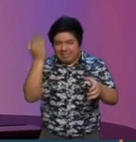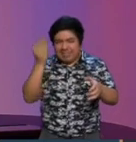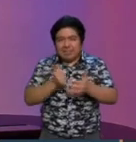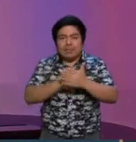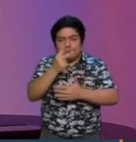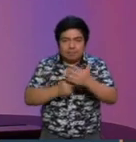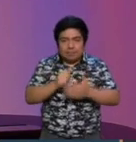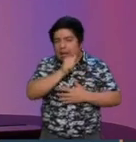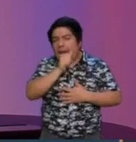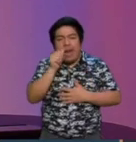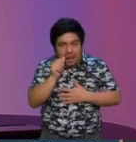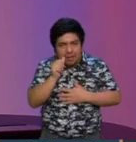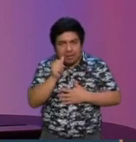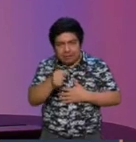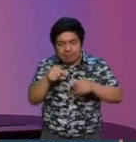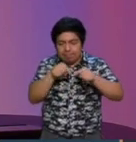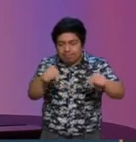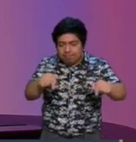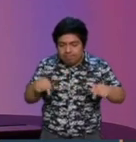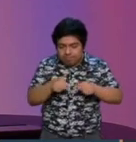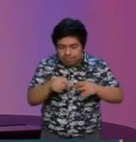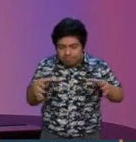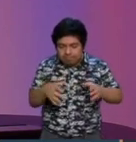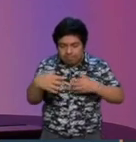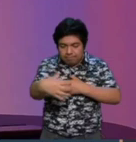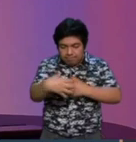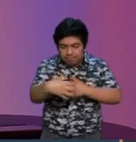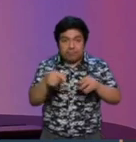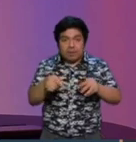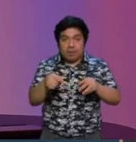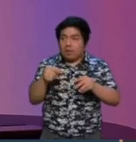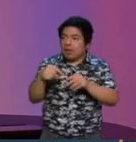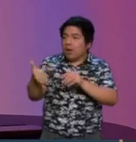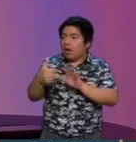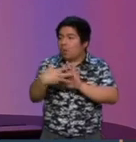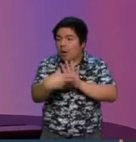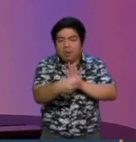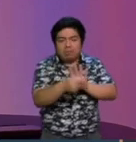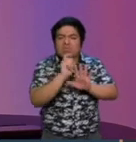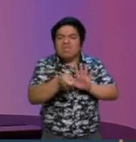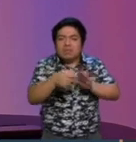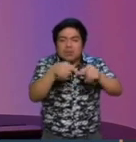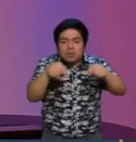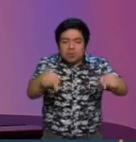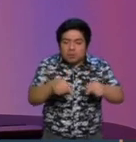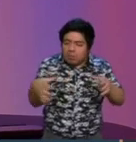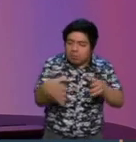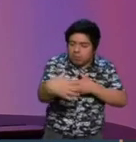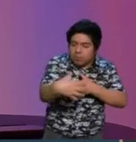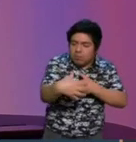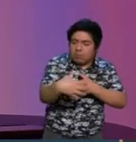programa Blindar Benito Juárez, en Benito Juárez, lo que queremos es exportarlo para toda la ciudad. ¿Qué significa blindar la Ciudad de México?